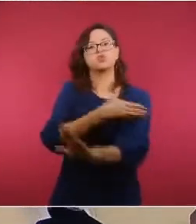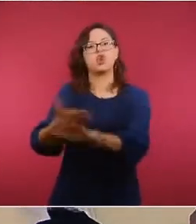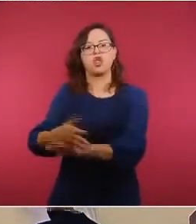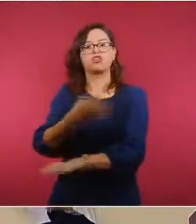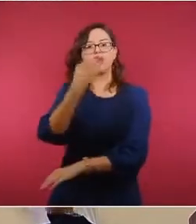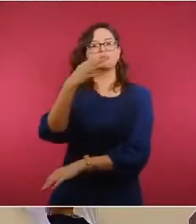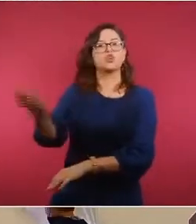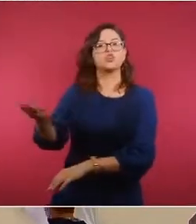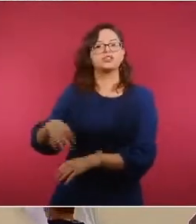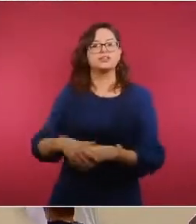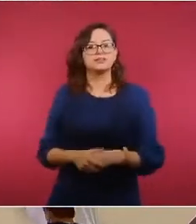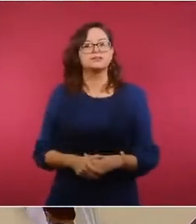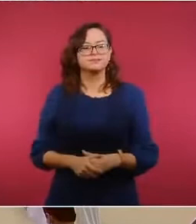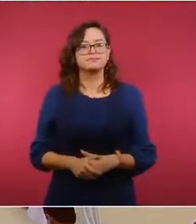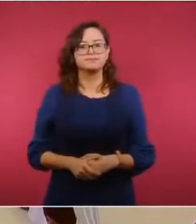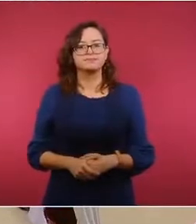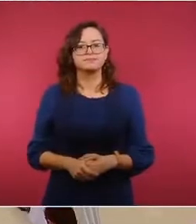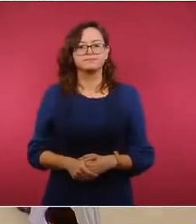Este avión